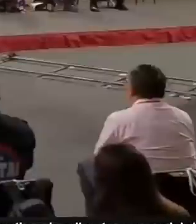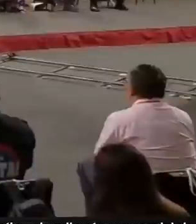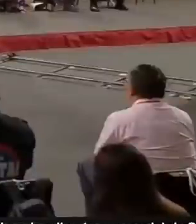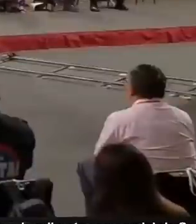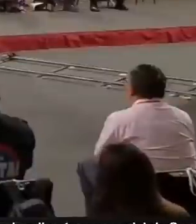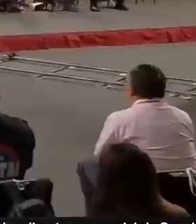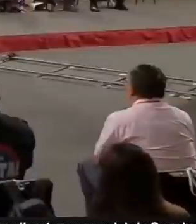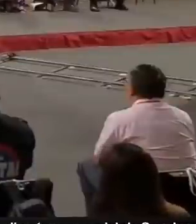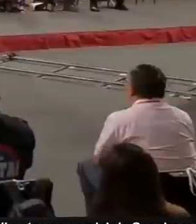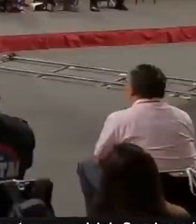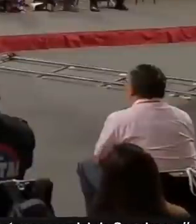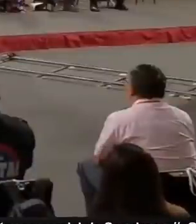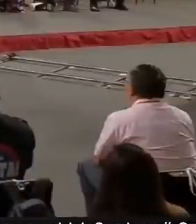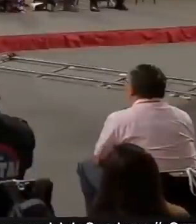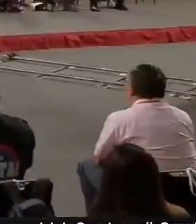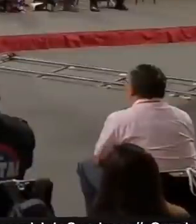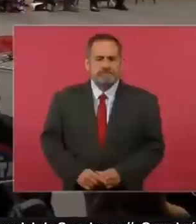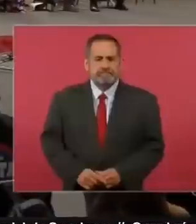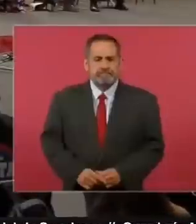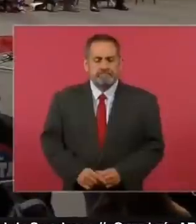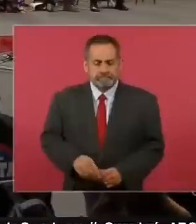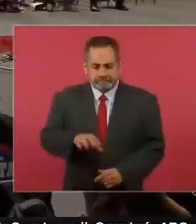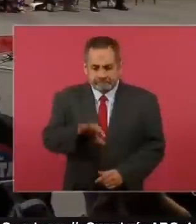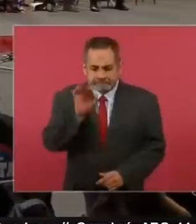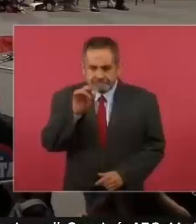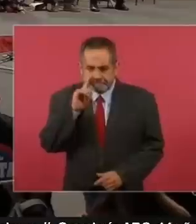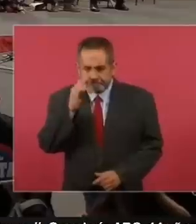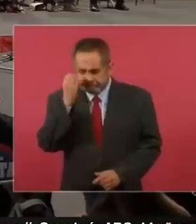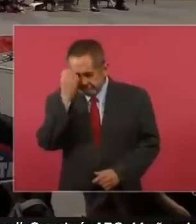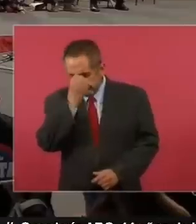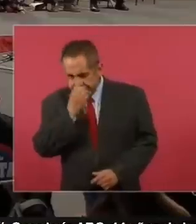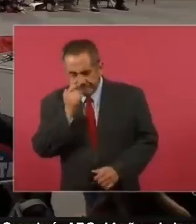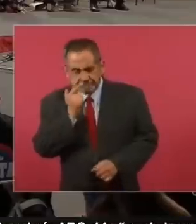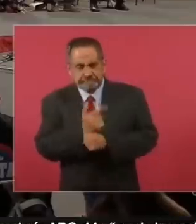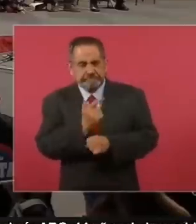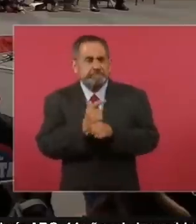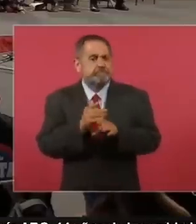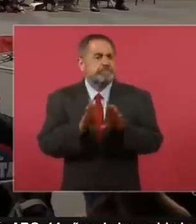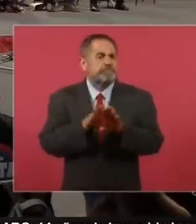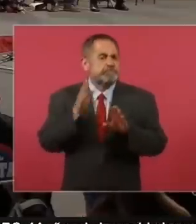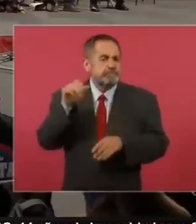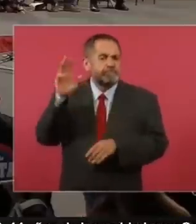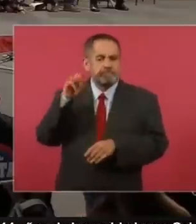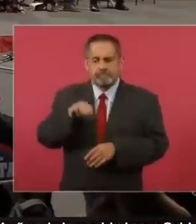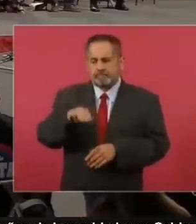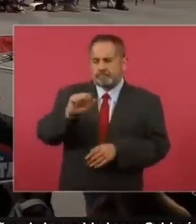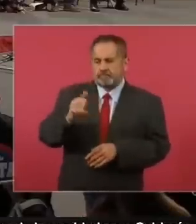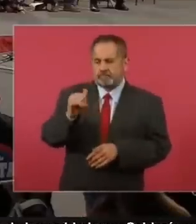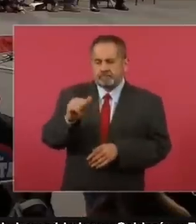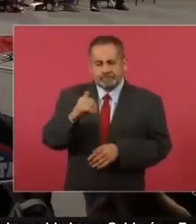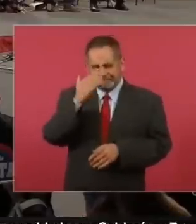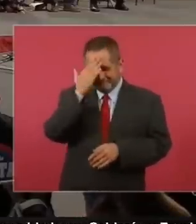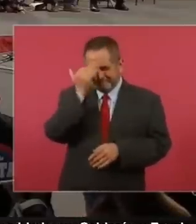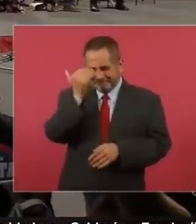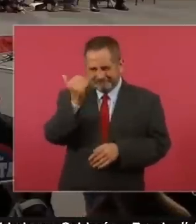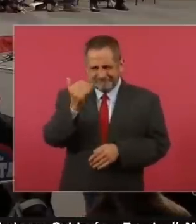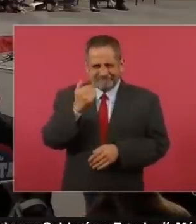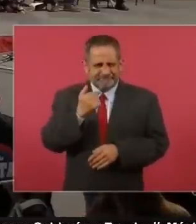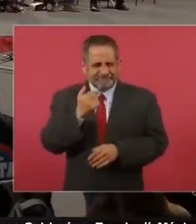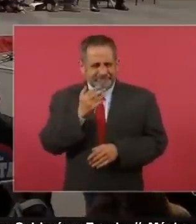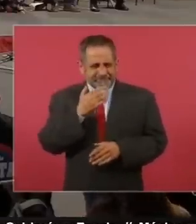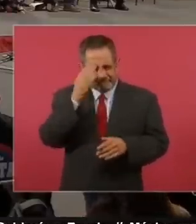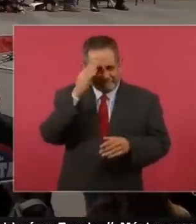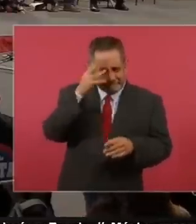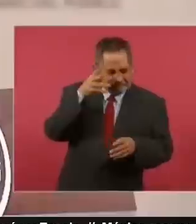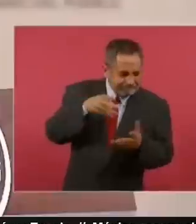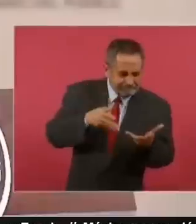de la civilización maya en todo el territorio 55 enterramientos humanos muchos de ellos con